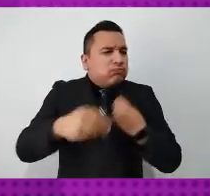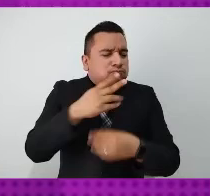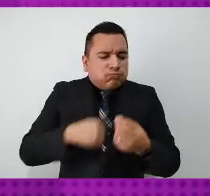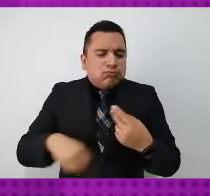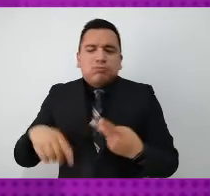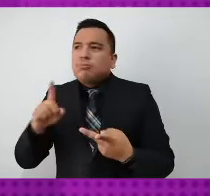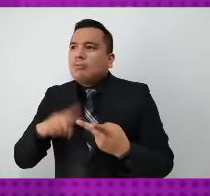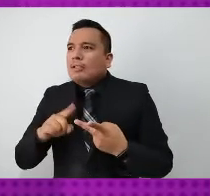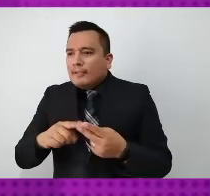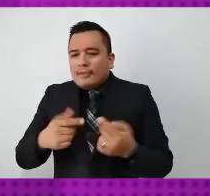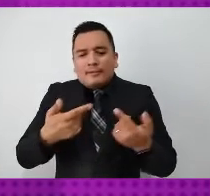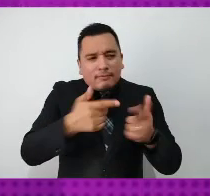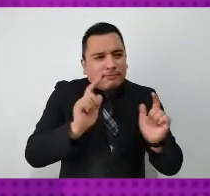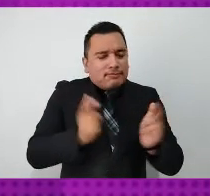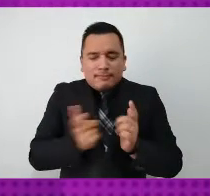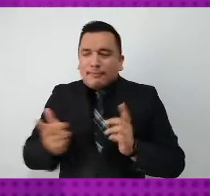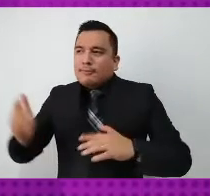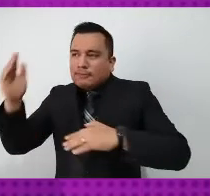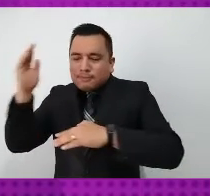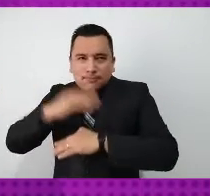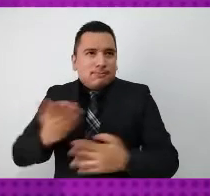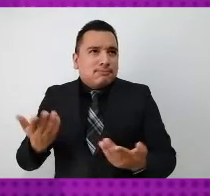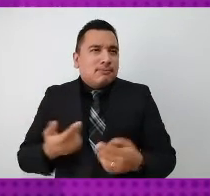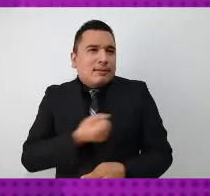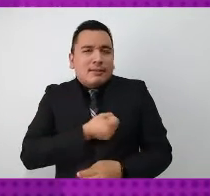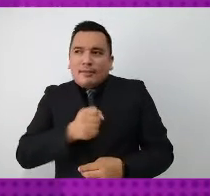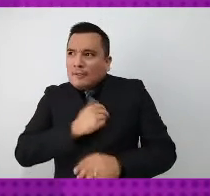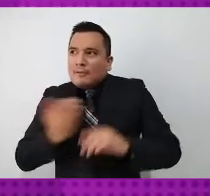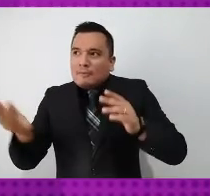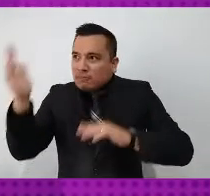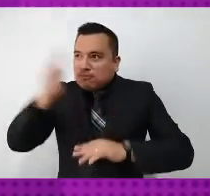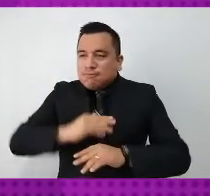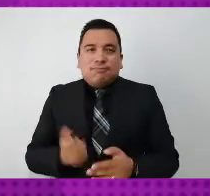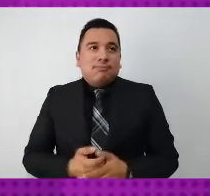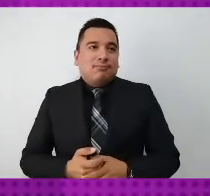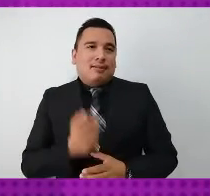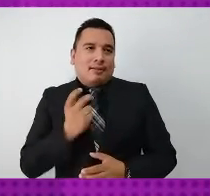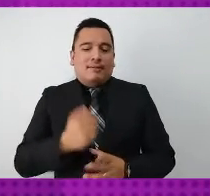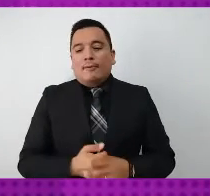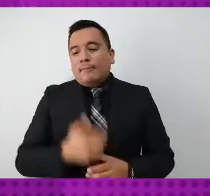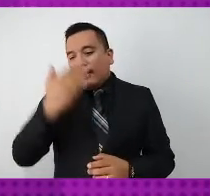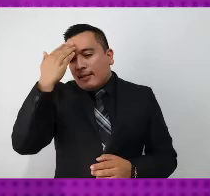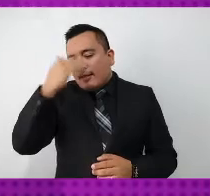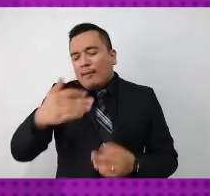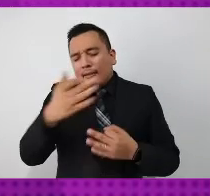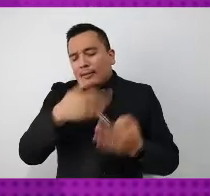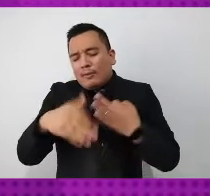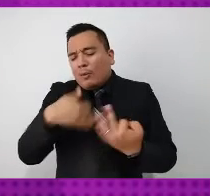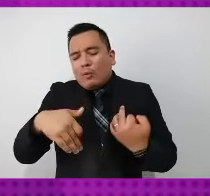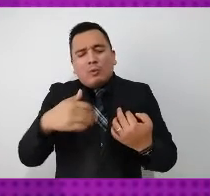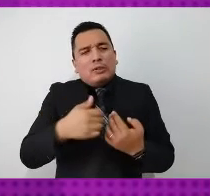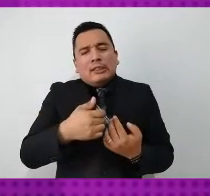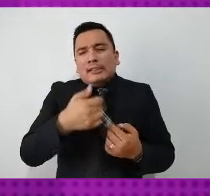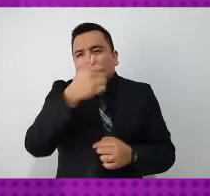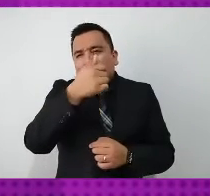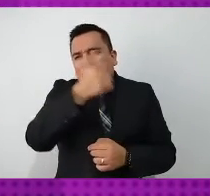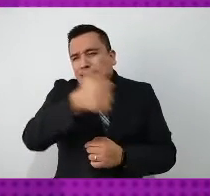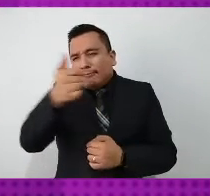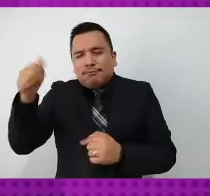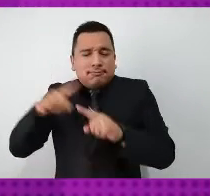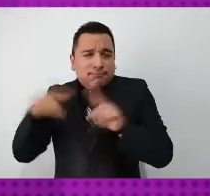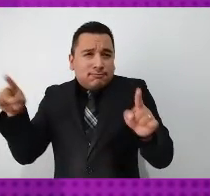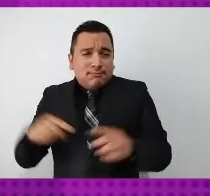lo diverso y yo creo que lo que nos hace únicos pero coincidir en un punto para que pueda